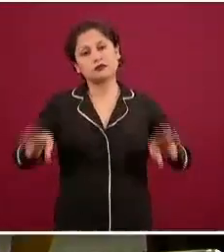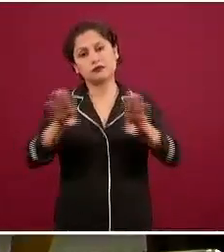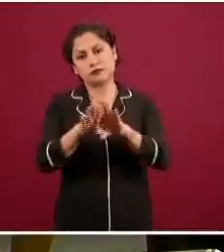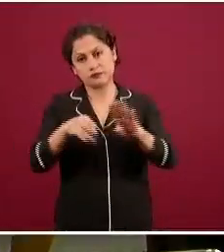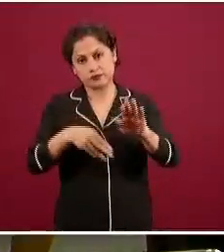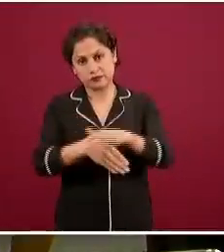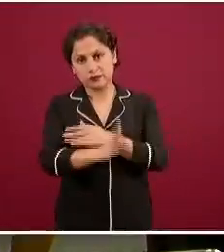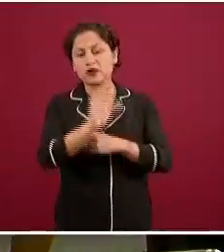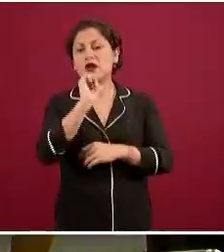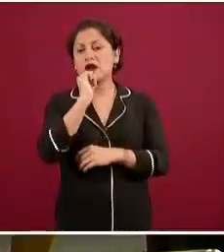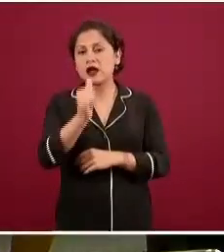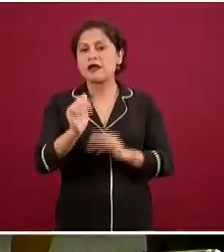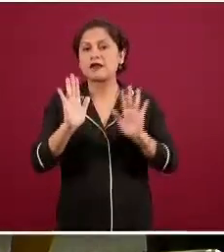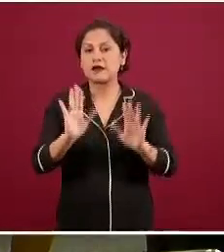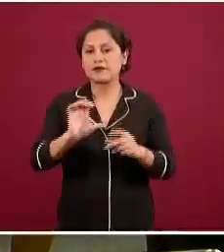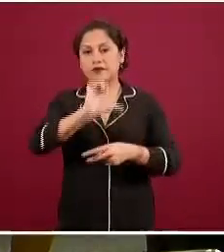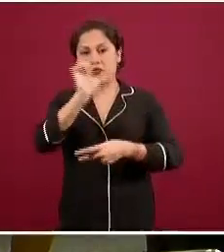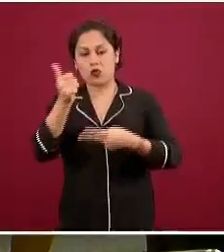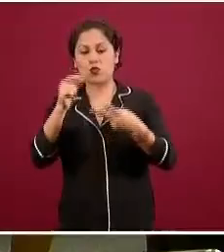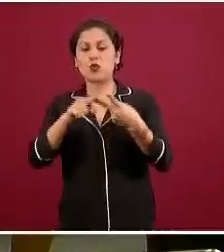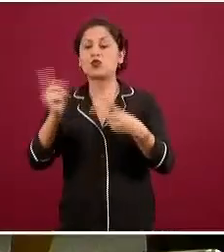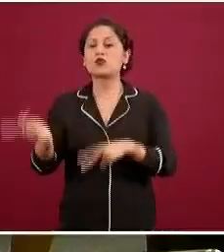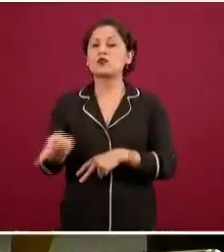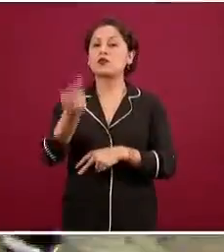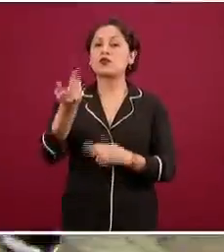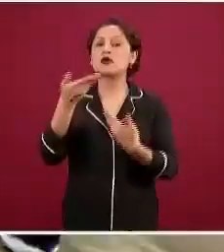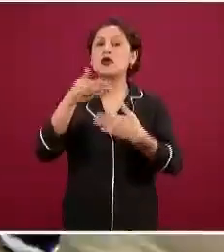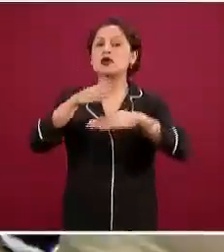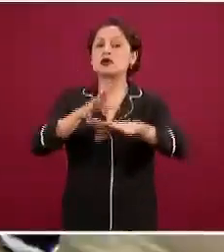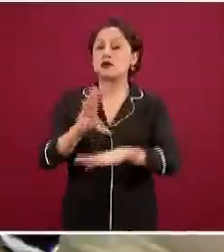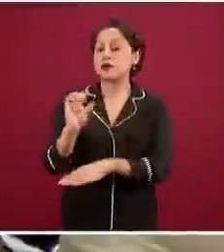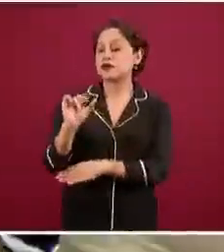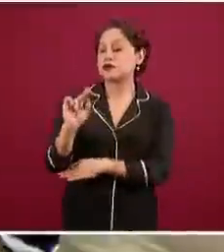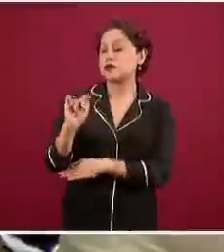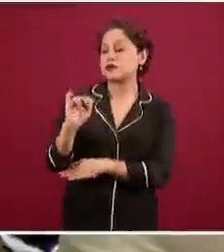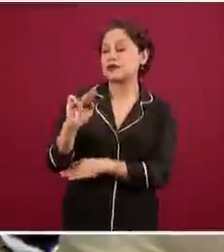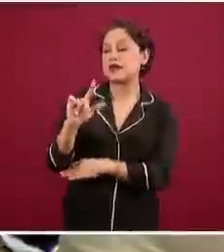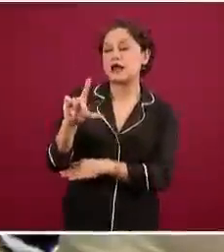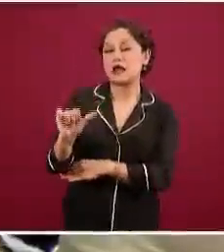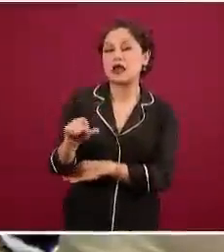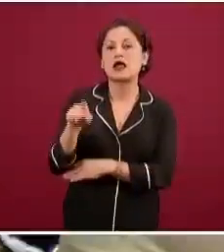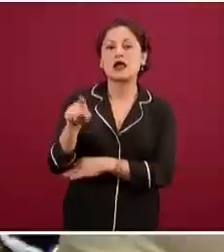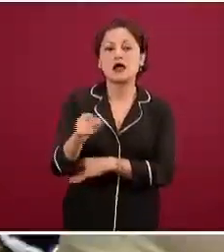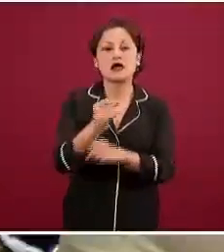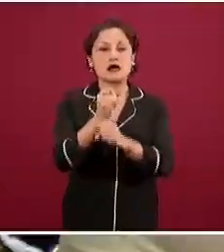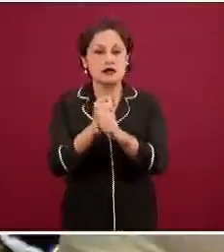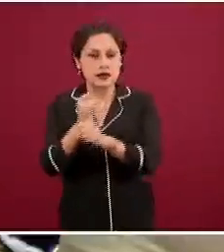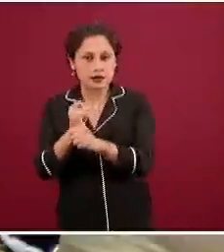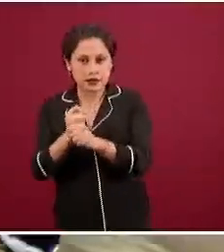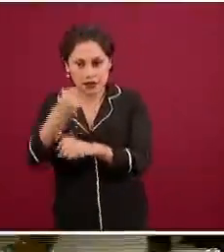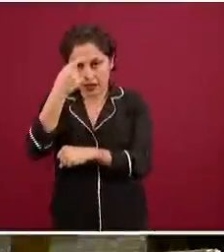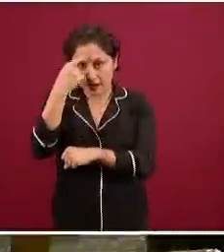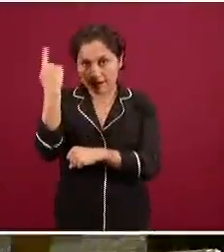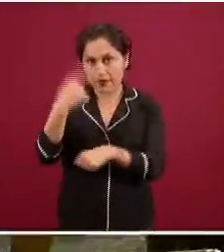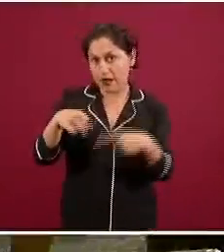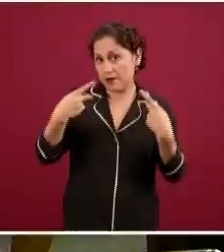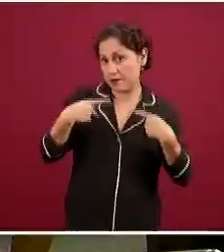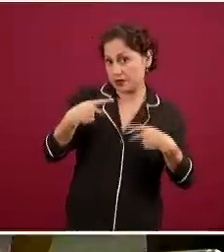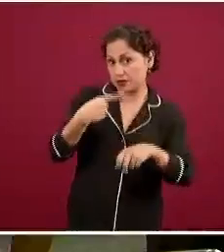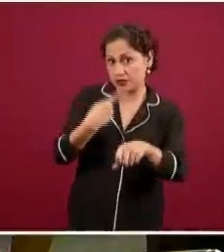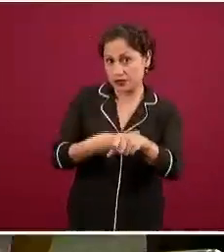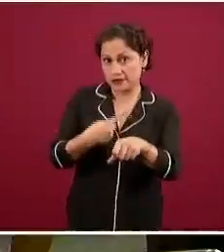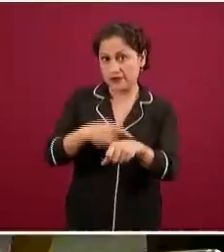Centinela que nos está dando este resultado de casos positivos a COVID-19, ¿cómo